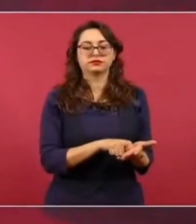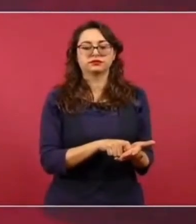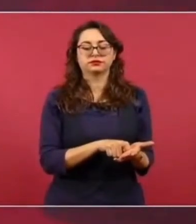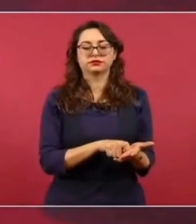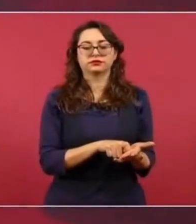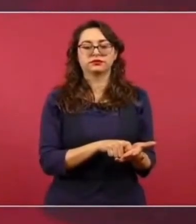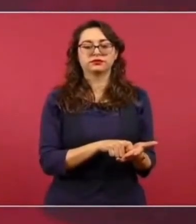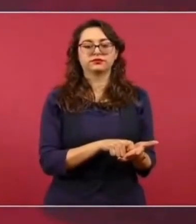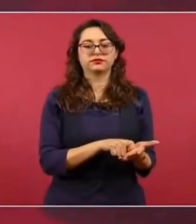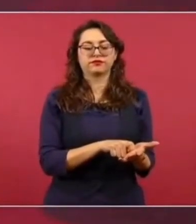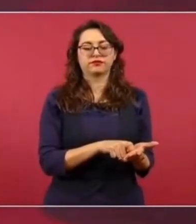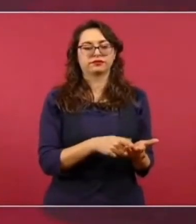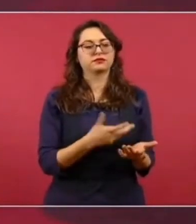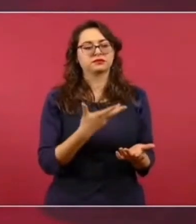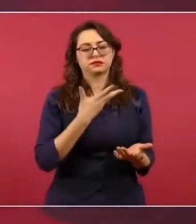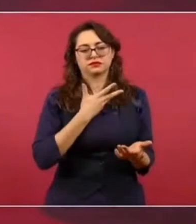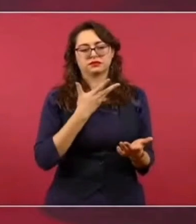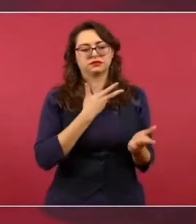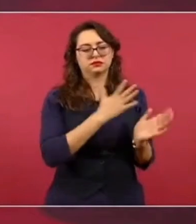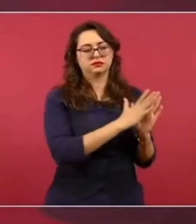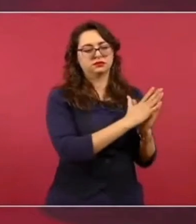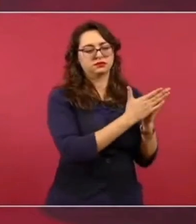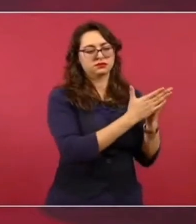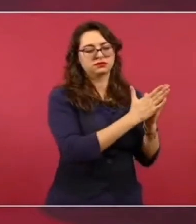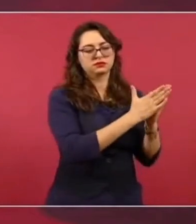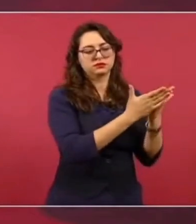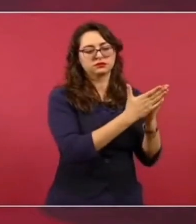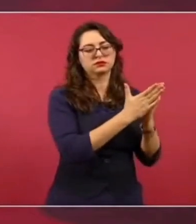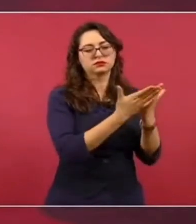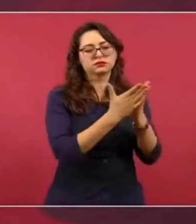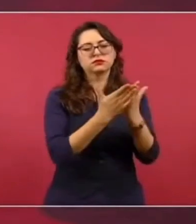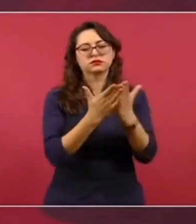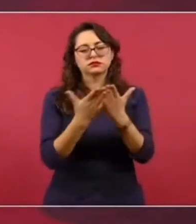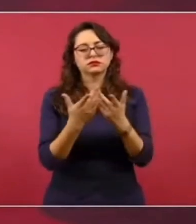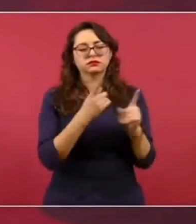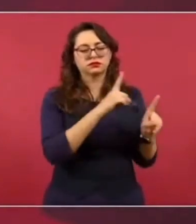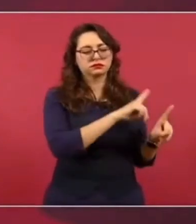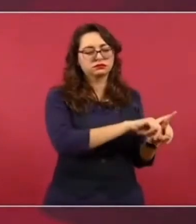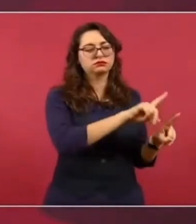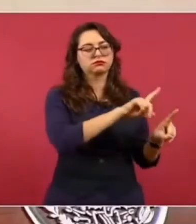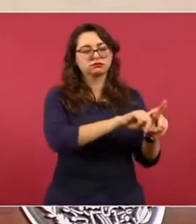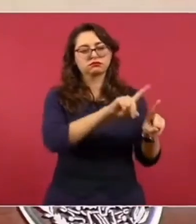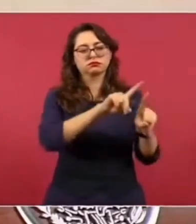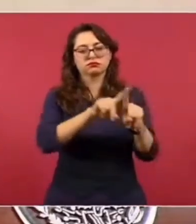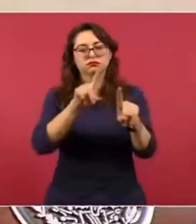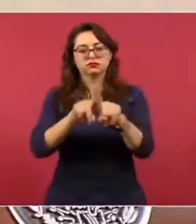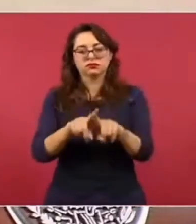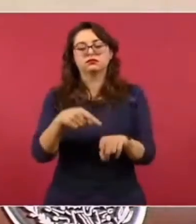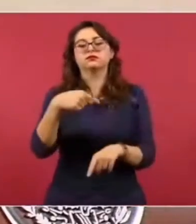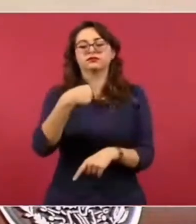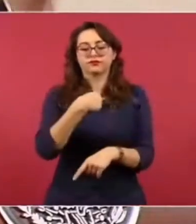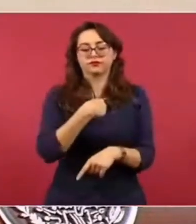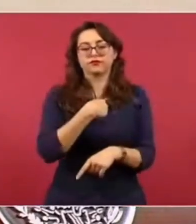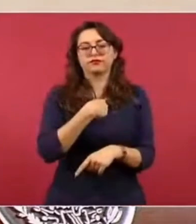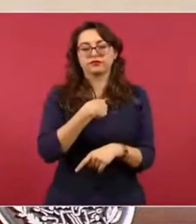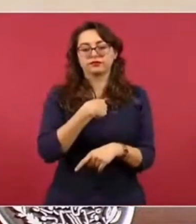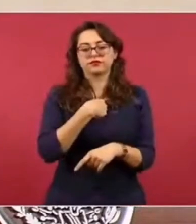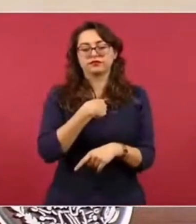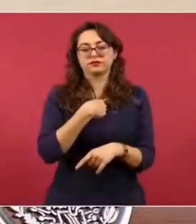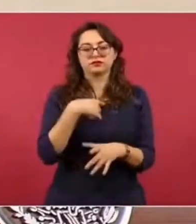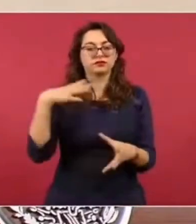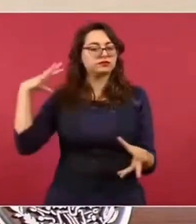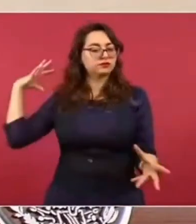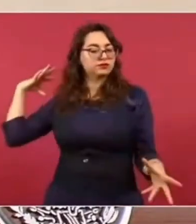conocido, porque he escrito varios libros sobre eso, sobre las distintas etapas. De todas maneras, voy a hacer un